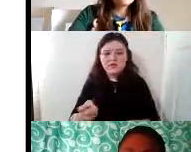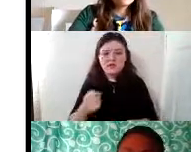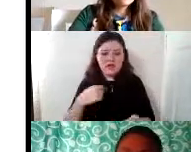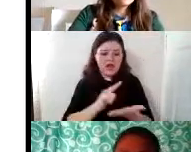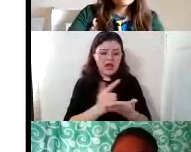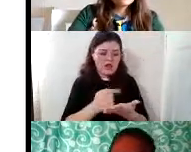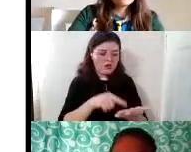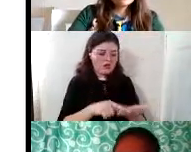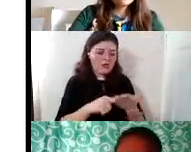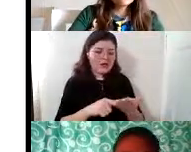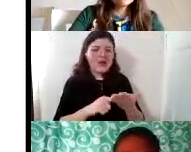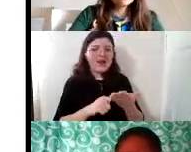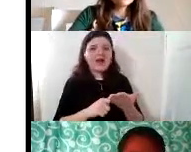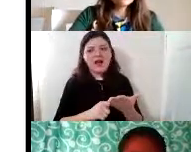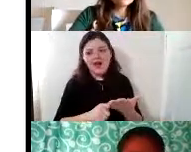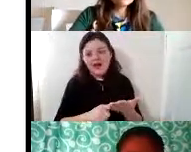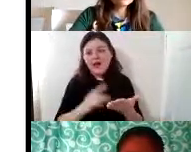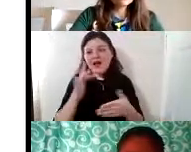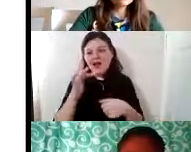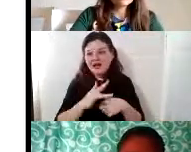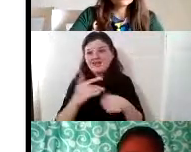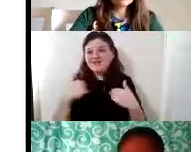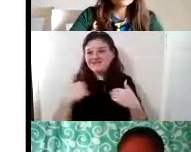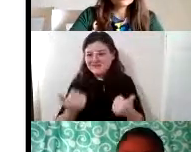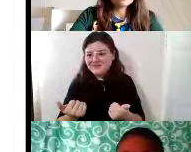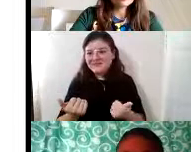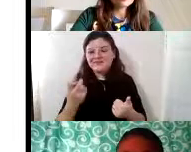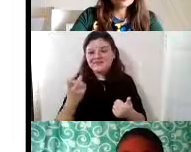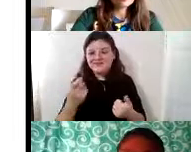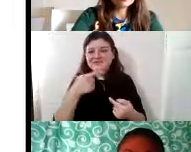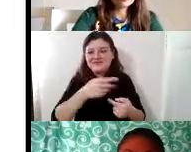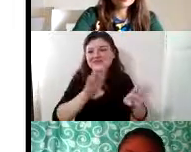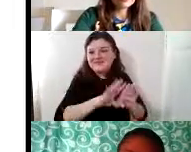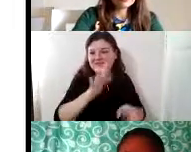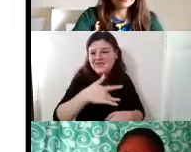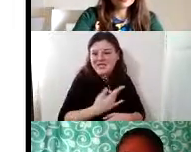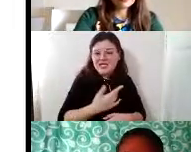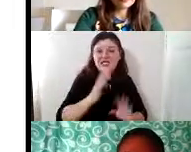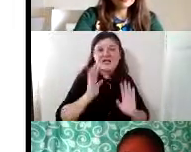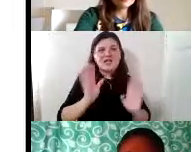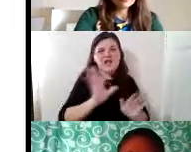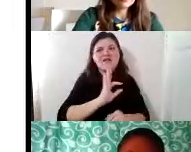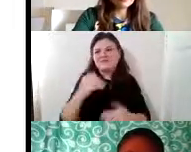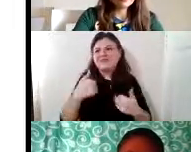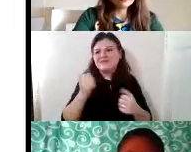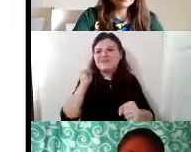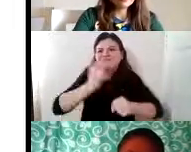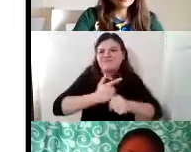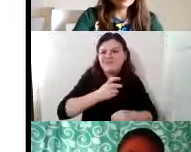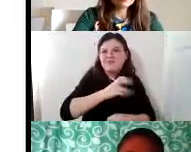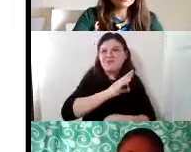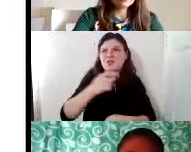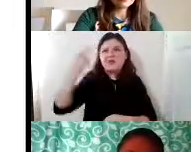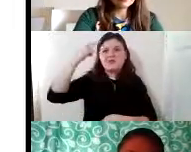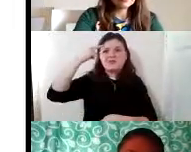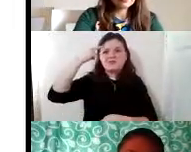si ya vi cuál fue la forma o qué era lo que sentía el personaje en ese momento, ya puedo identificar. Sí, y puedo generar herramientas